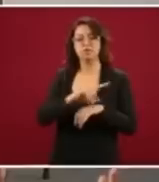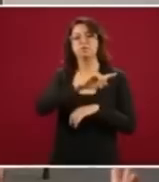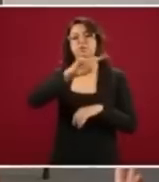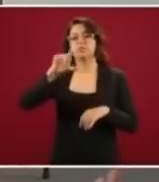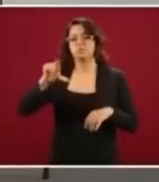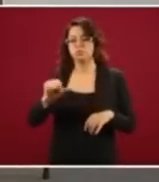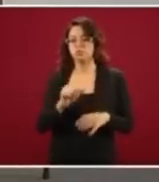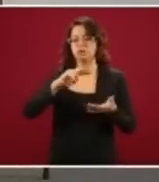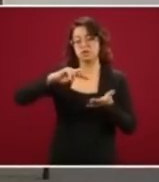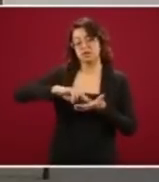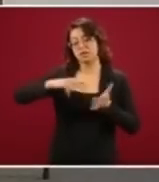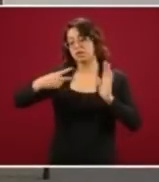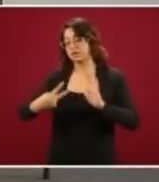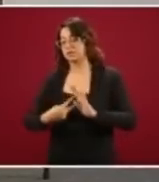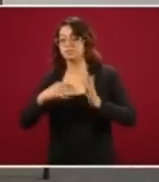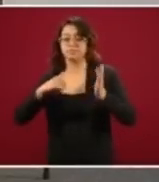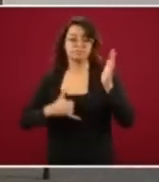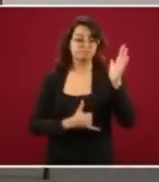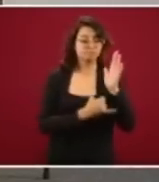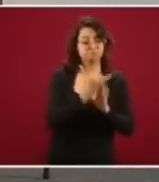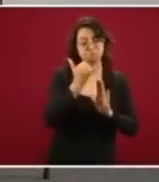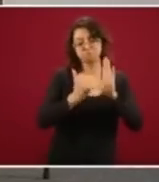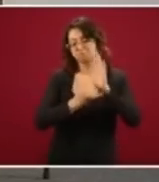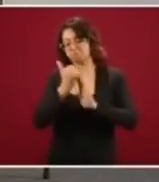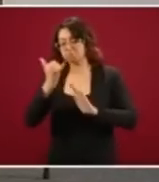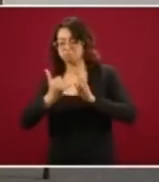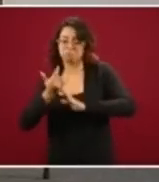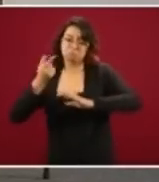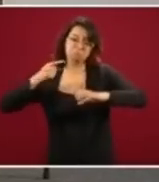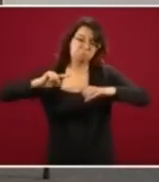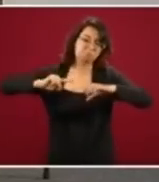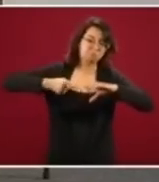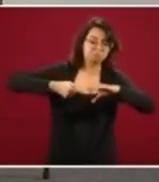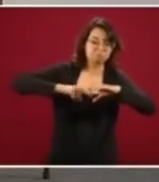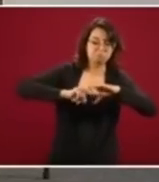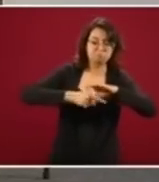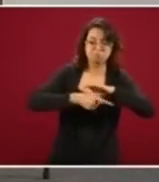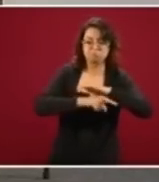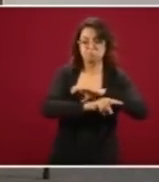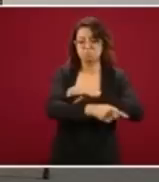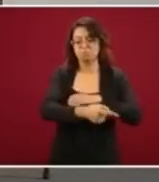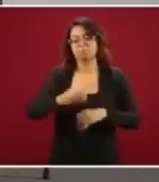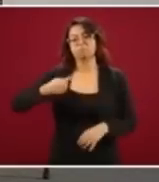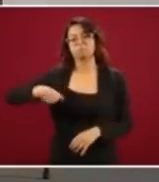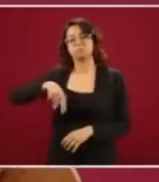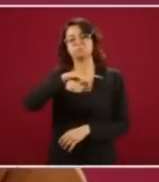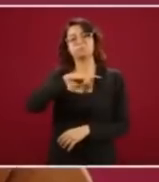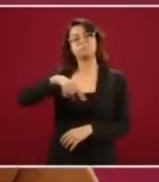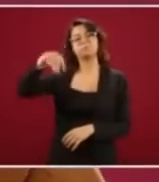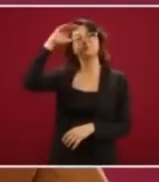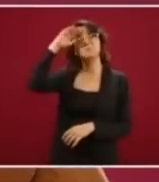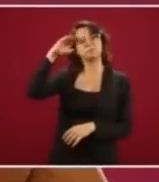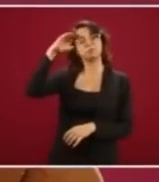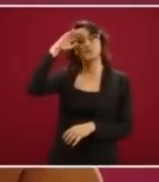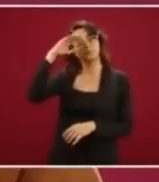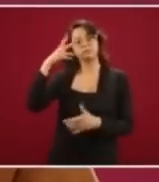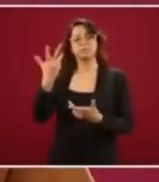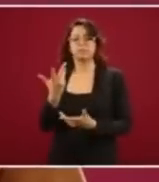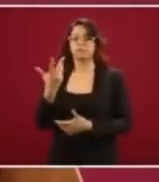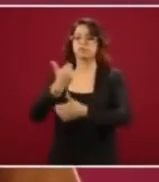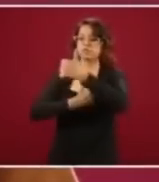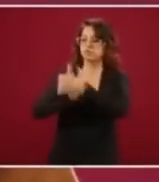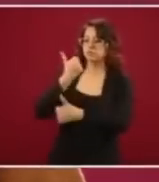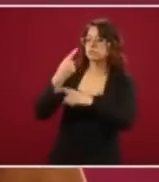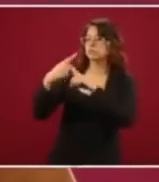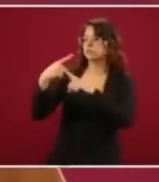toda la ingeniería de cómo sería ese inclinado. Por eso estamos más o menos previendo que después de las licitaciones y de